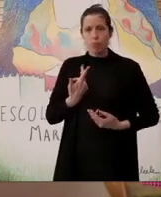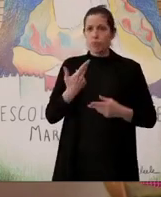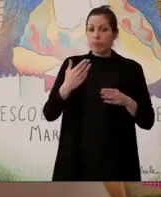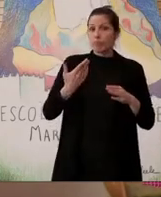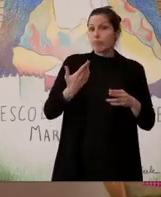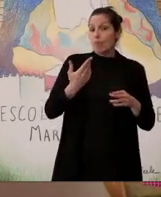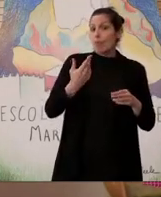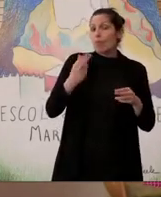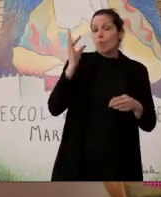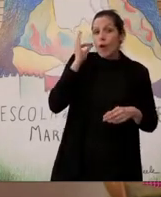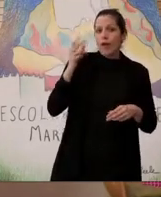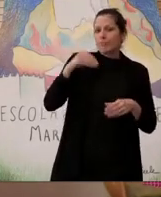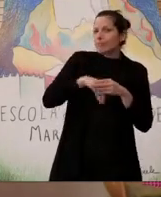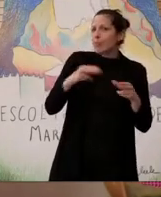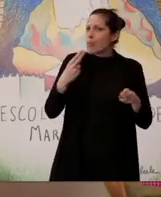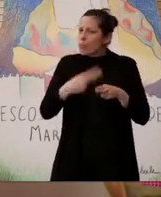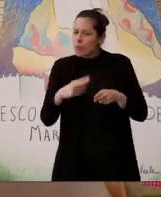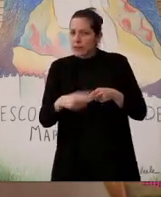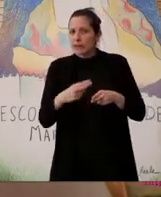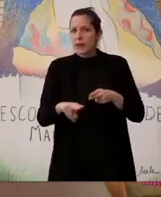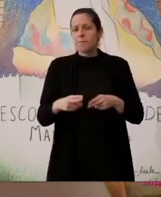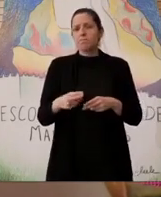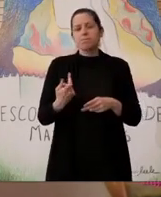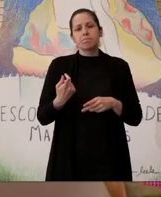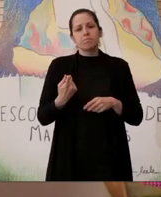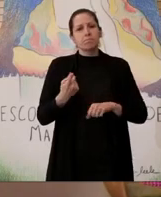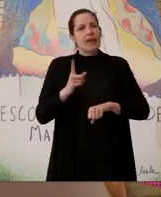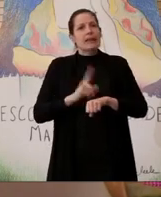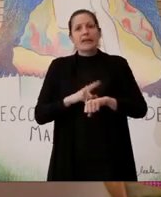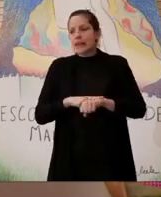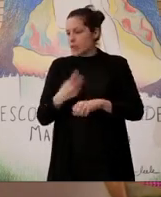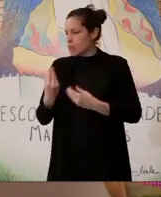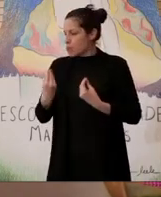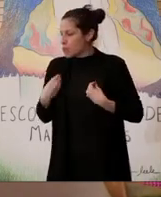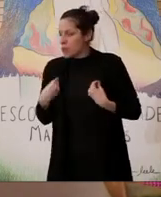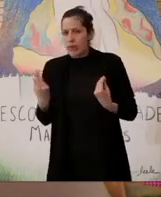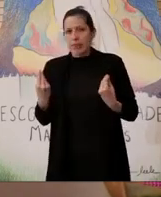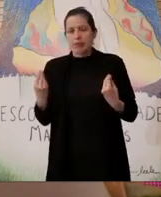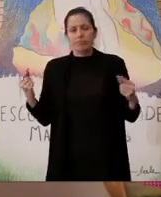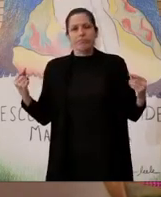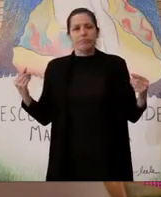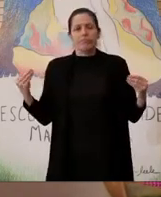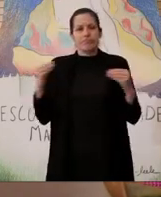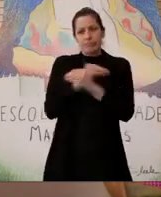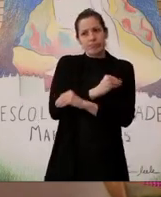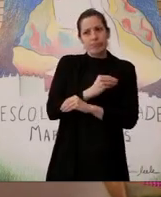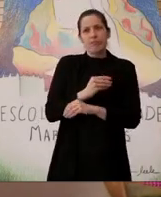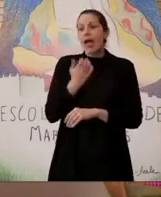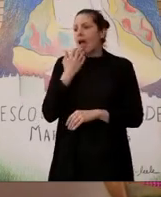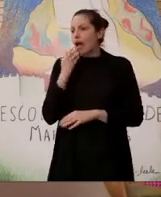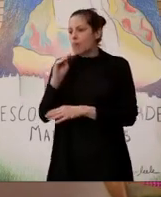y sigamos en política o estén pues son incompatibles coavida son incompatibles coscuidados son